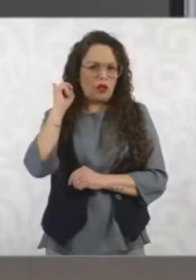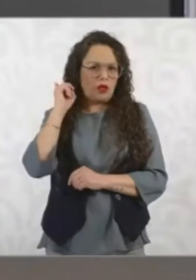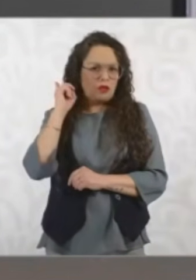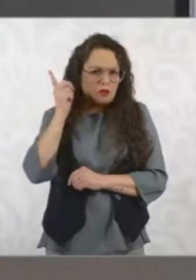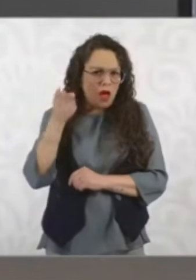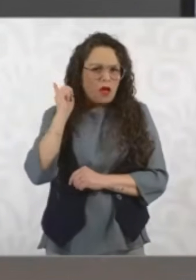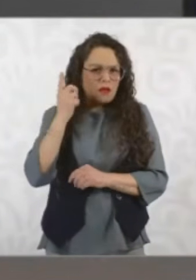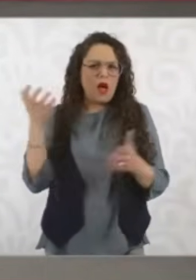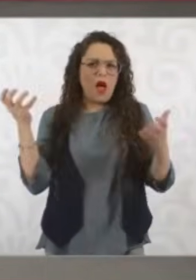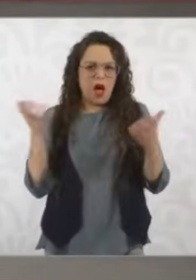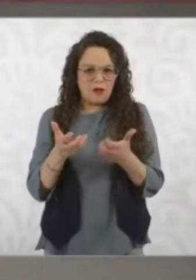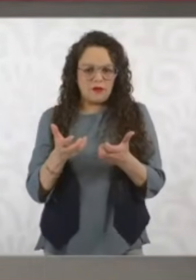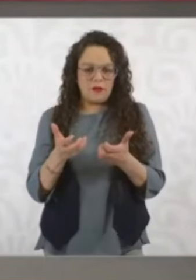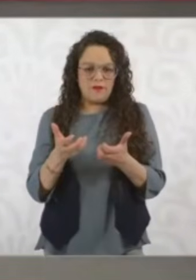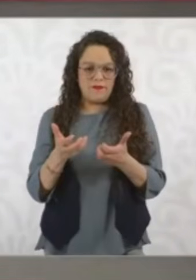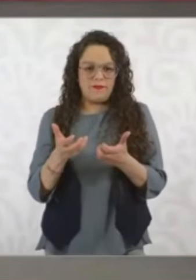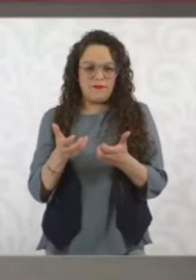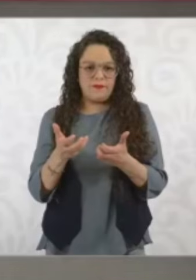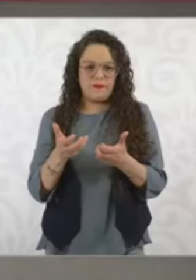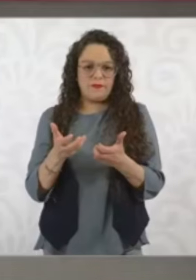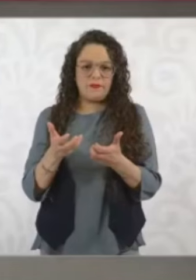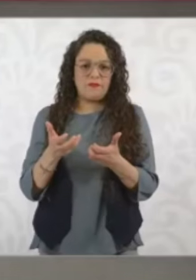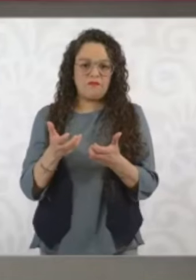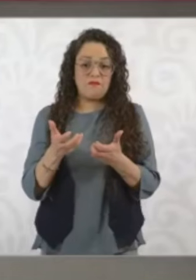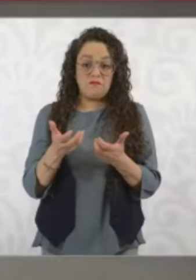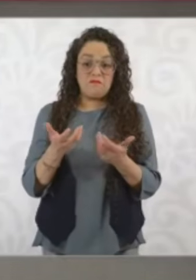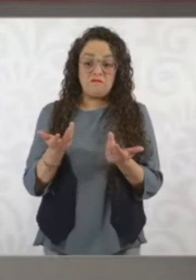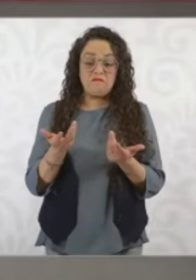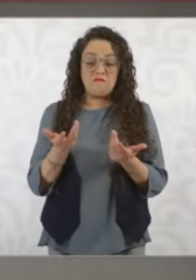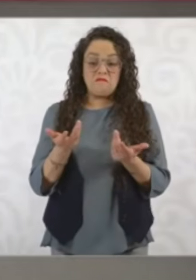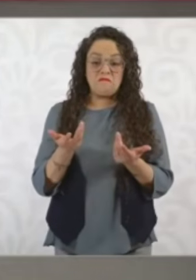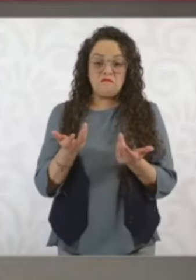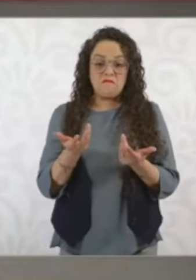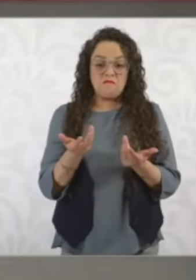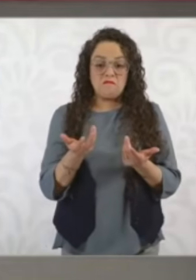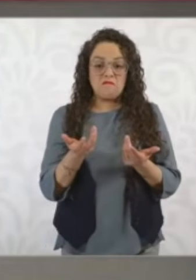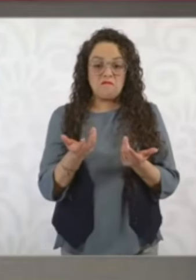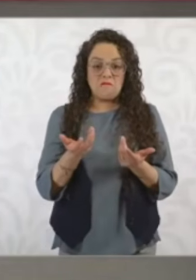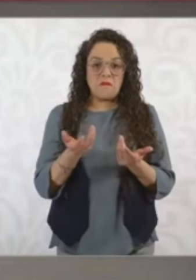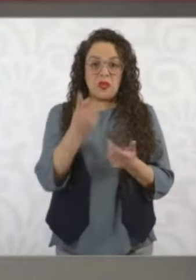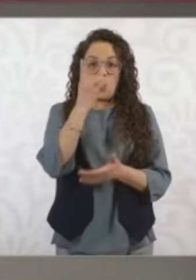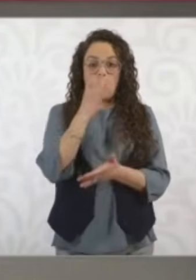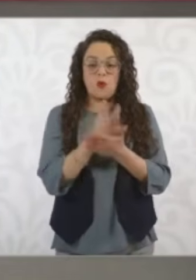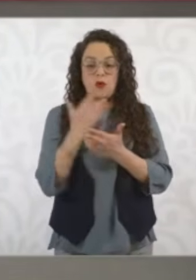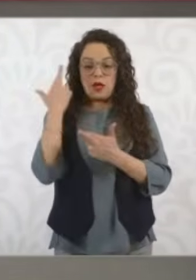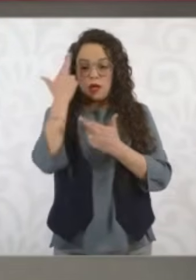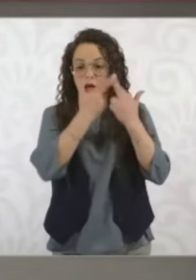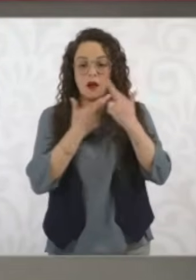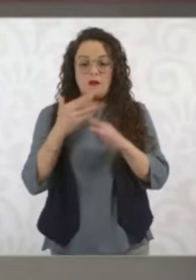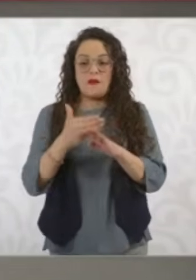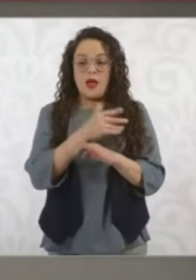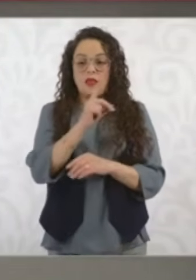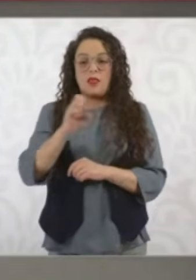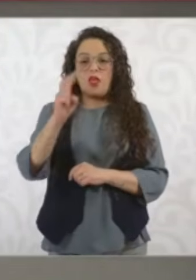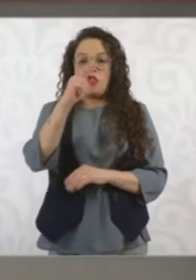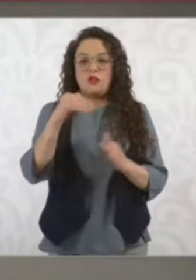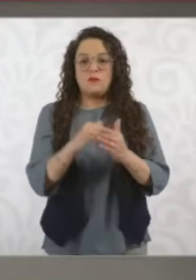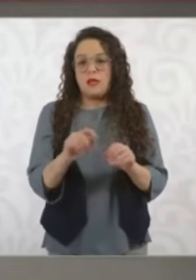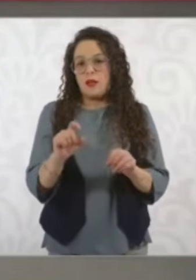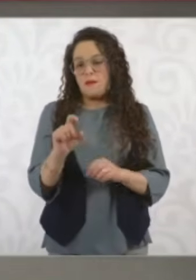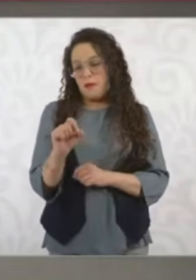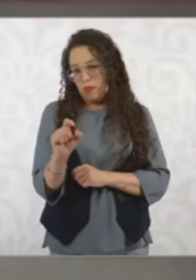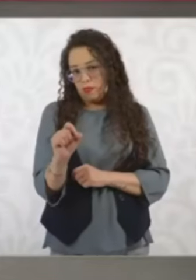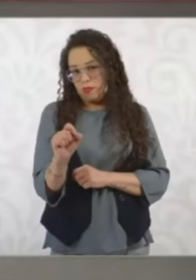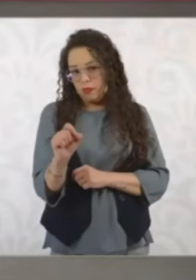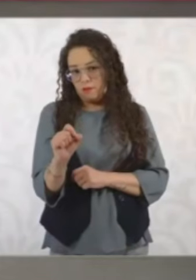más antigua de las 6 y la única verificada antes del 2020. Adelante.